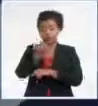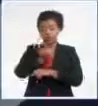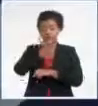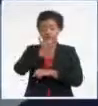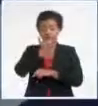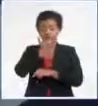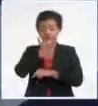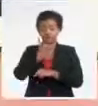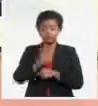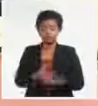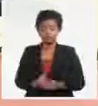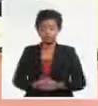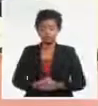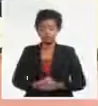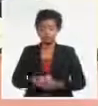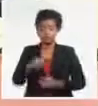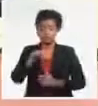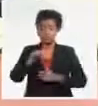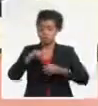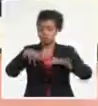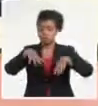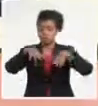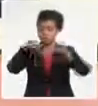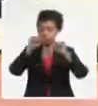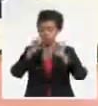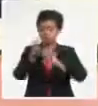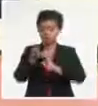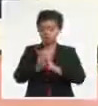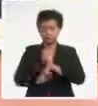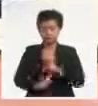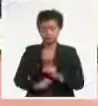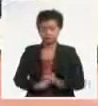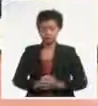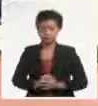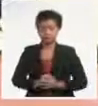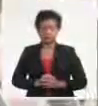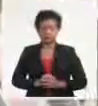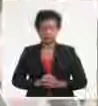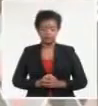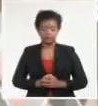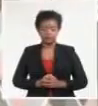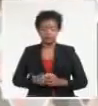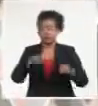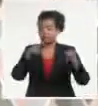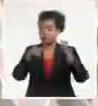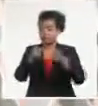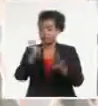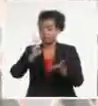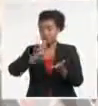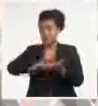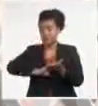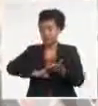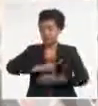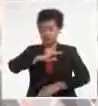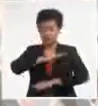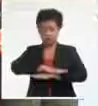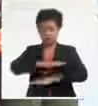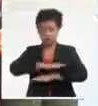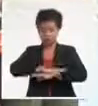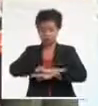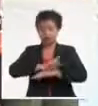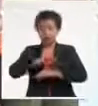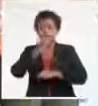y el colapso del sistema electroenergético nacional. Estuvieron presentes los miembros del Buró Político Esteban